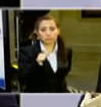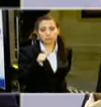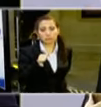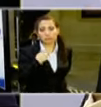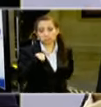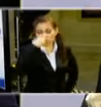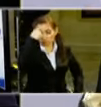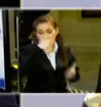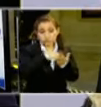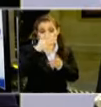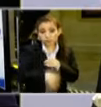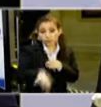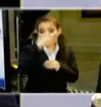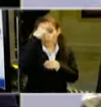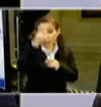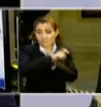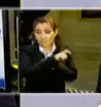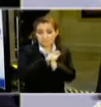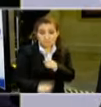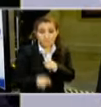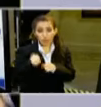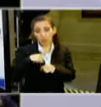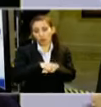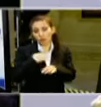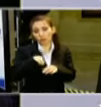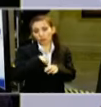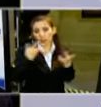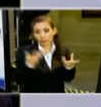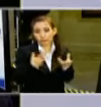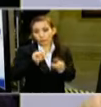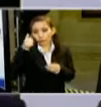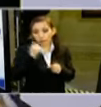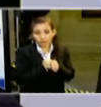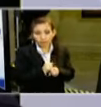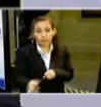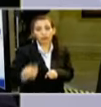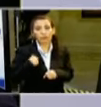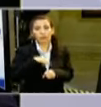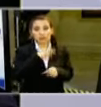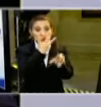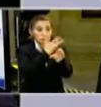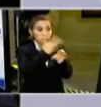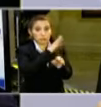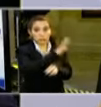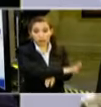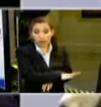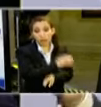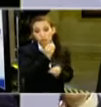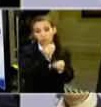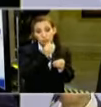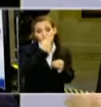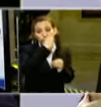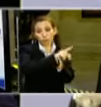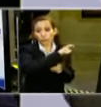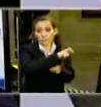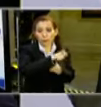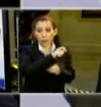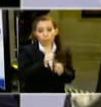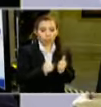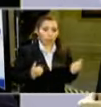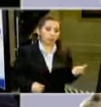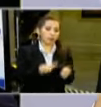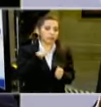buscando para pagar, como nosotros sí hacemos, y en otras ocasiones, con los propios Estados Unidos, en donde muchas de sus cuotas se